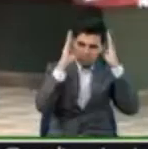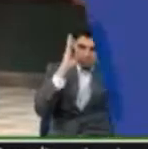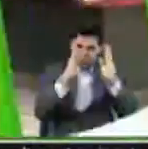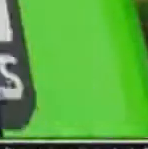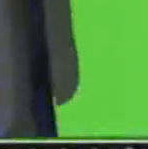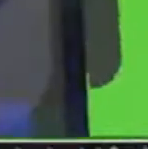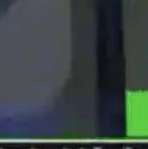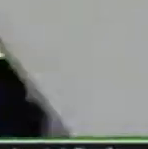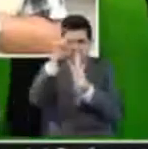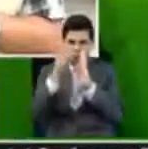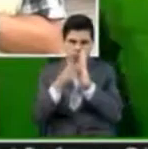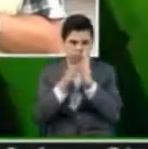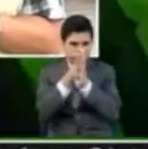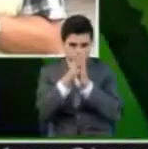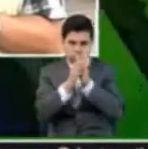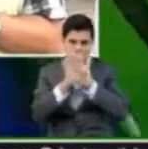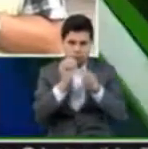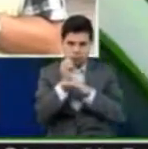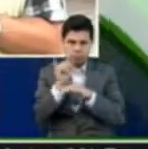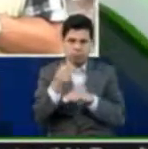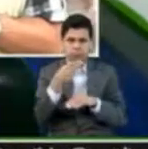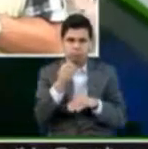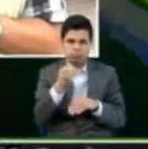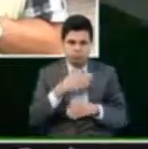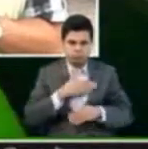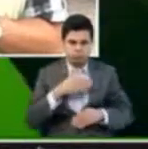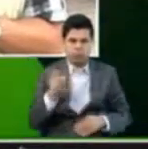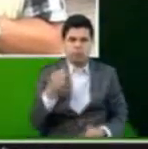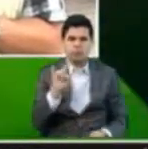la información. Esto desde Cúcuta, con la cámara de John Alviares, informó Gustavo Ruiz. Muy buenas tardes.